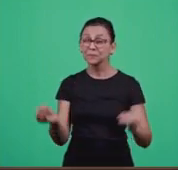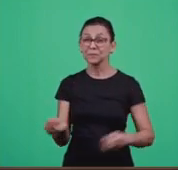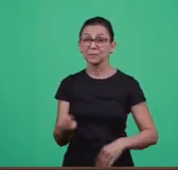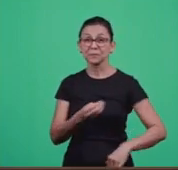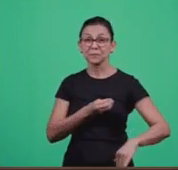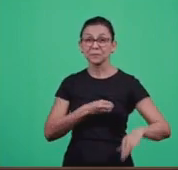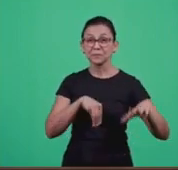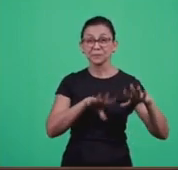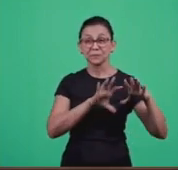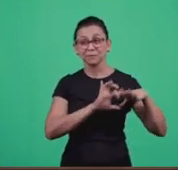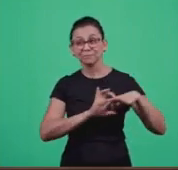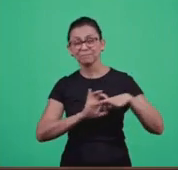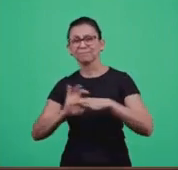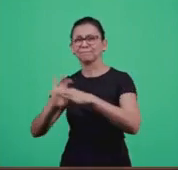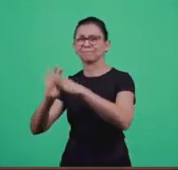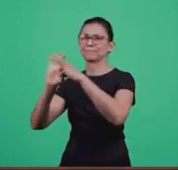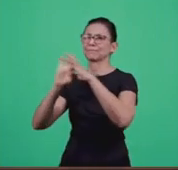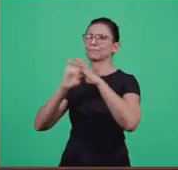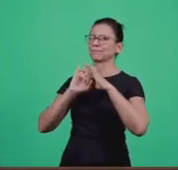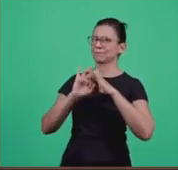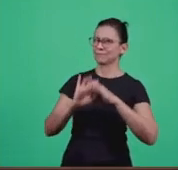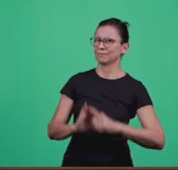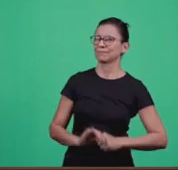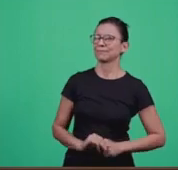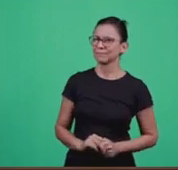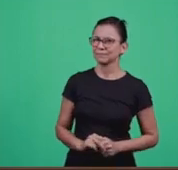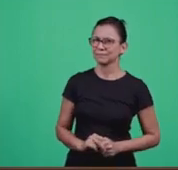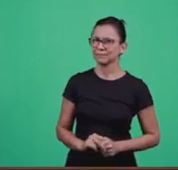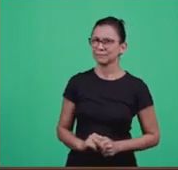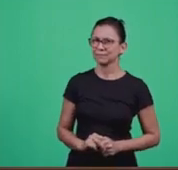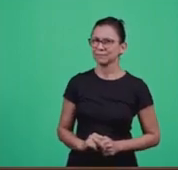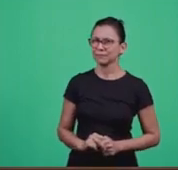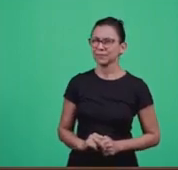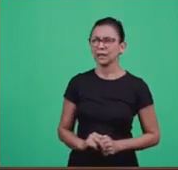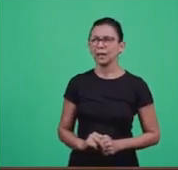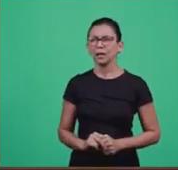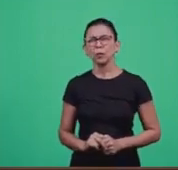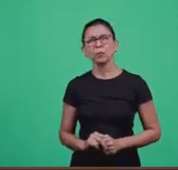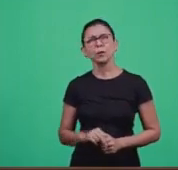purifica de todo pecado y nos da comunión con el Señor. ¿Y cómo se hace eso?